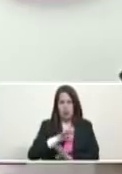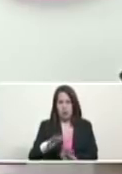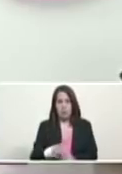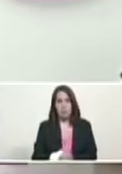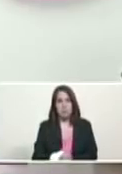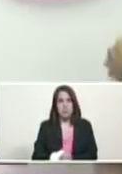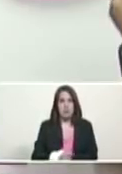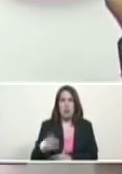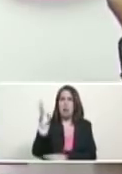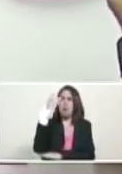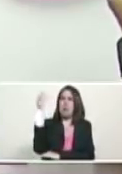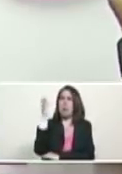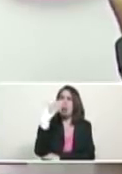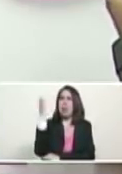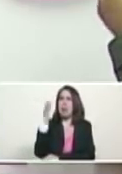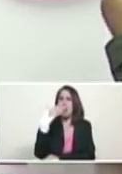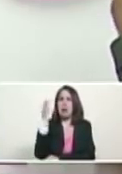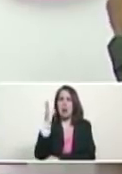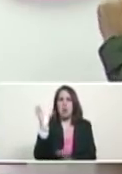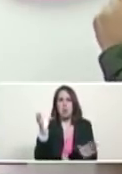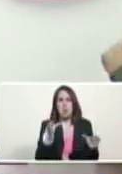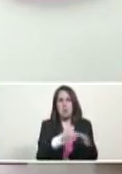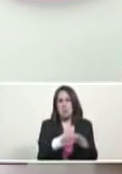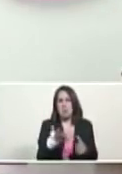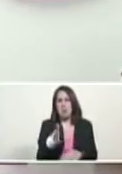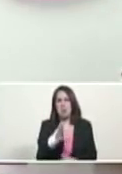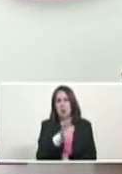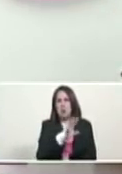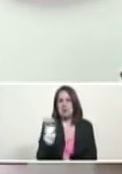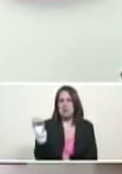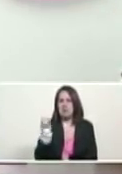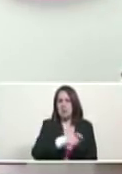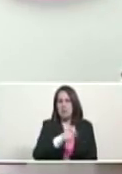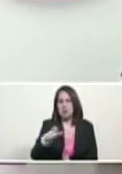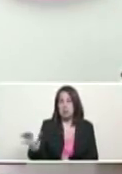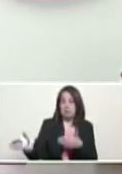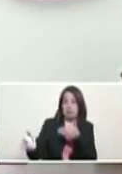Tenía unas banderas, había un grupo de 500 personas, trancando la vía.